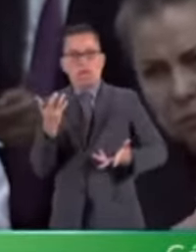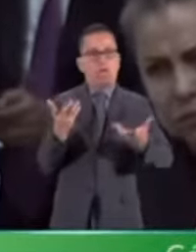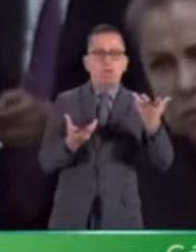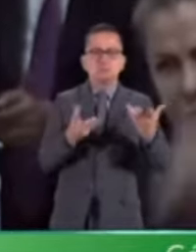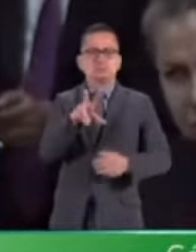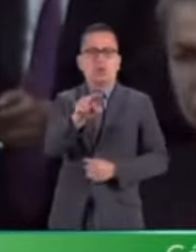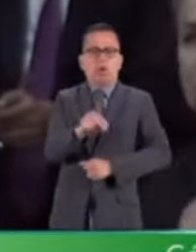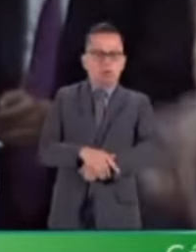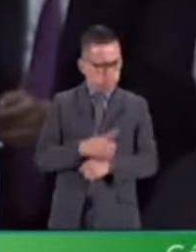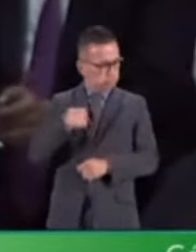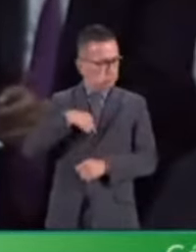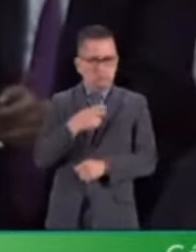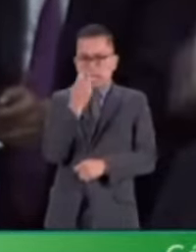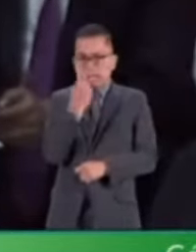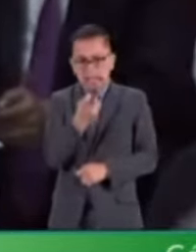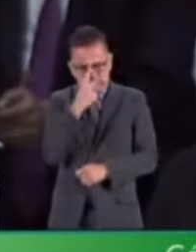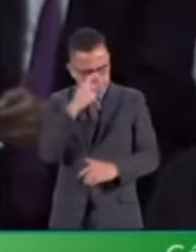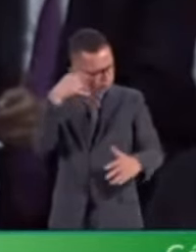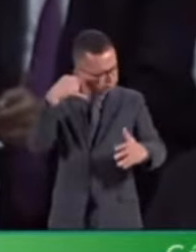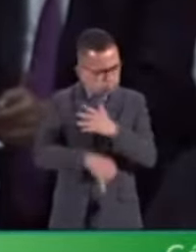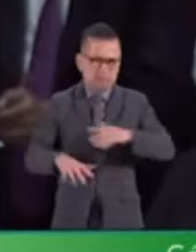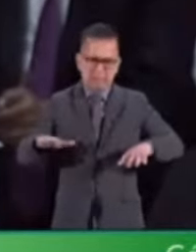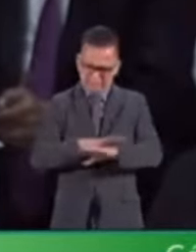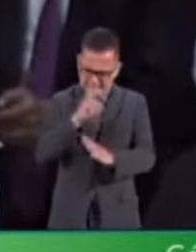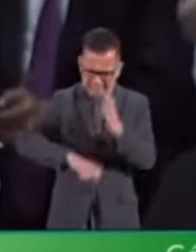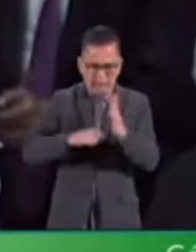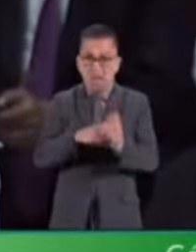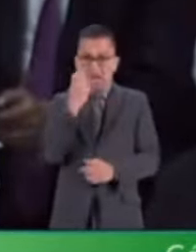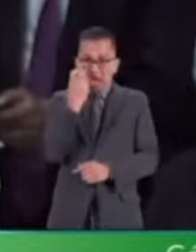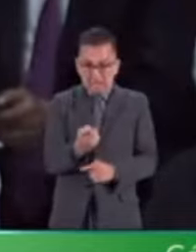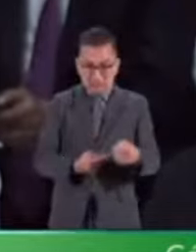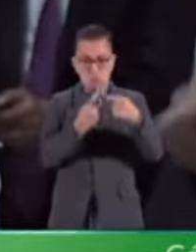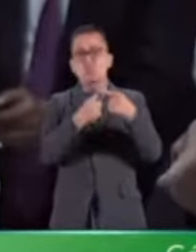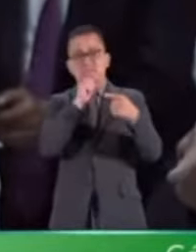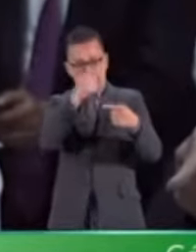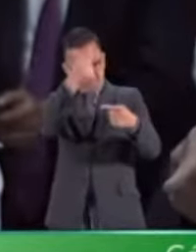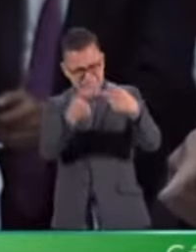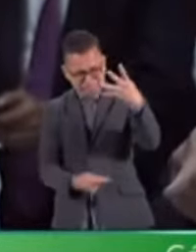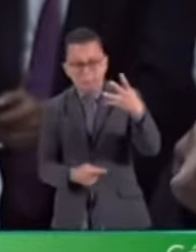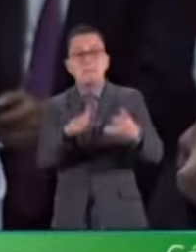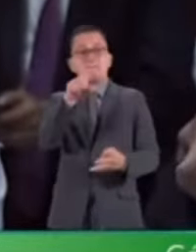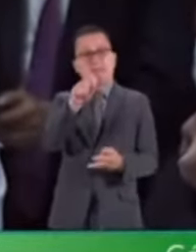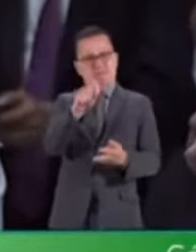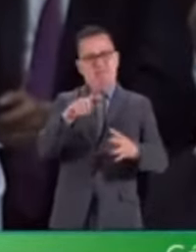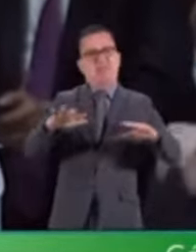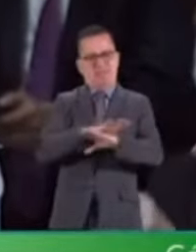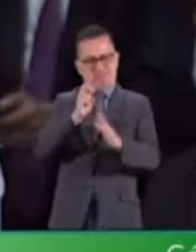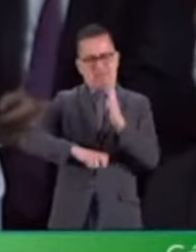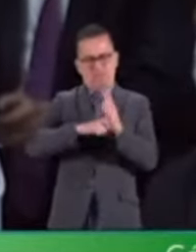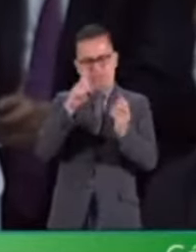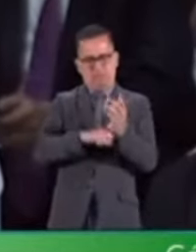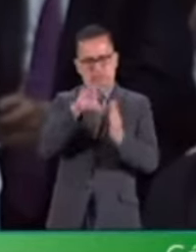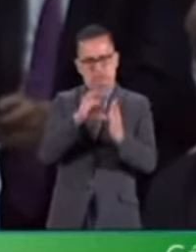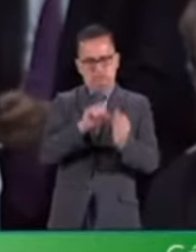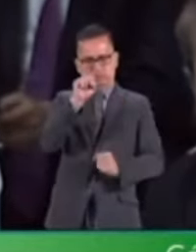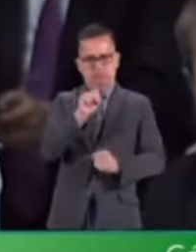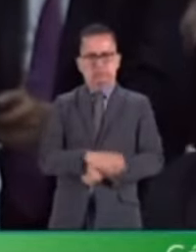ir a fondo con esta y las 20 reformas constitucionales.